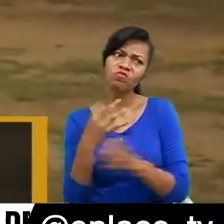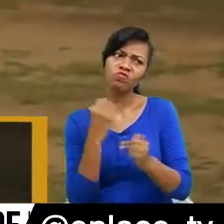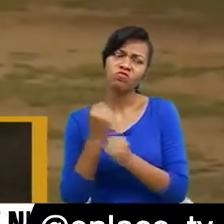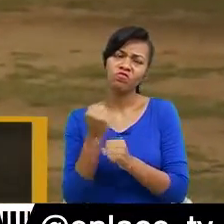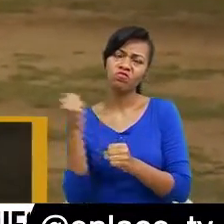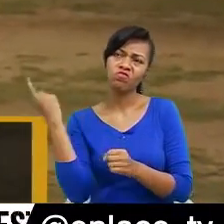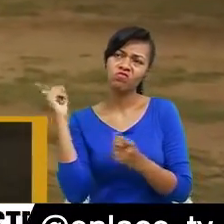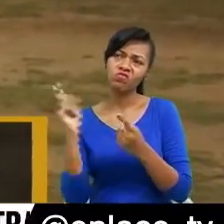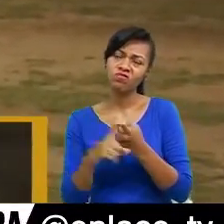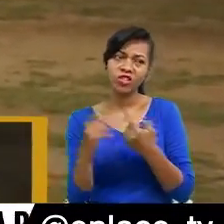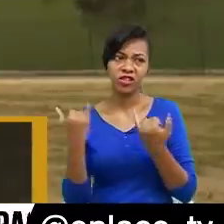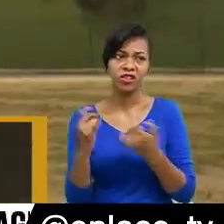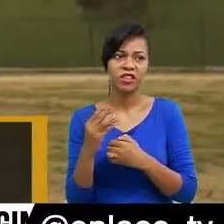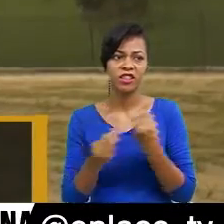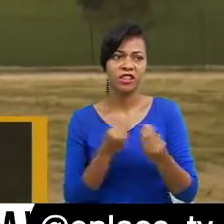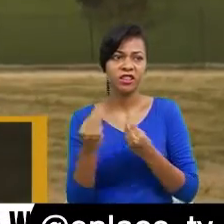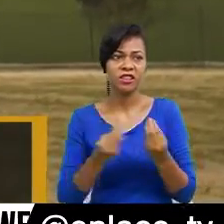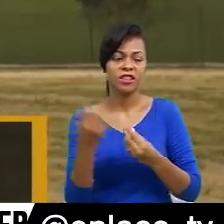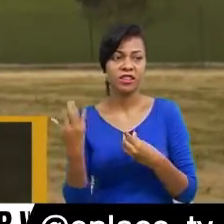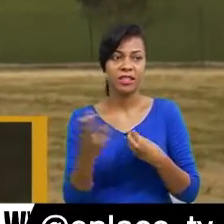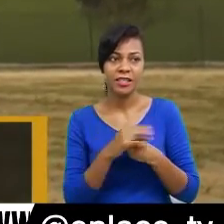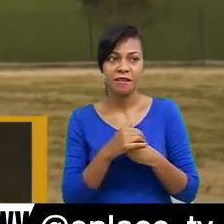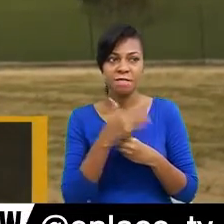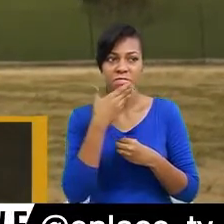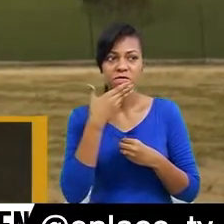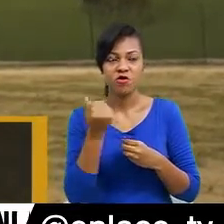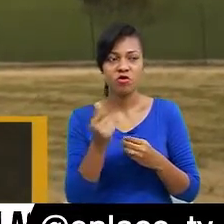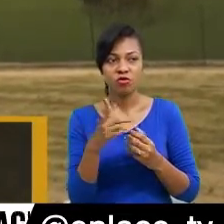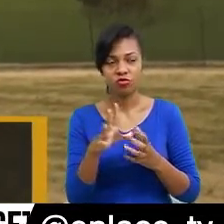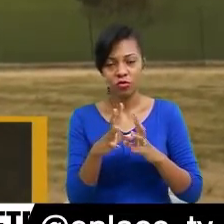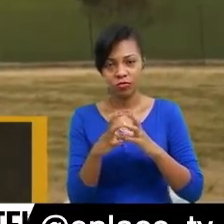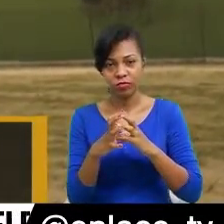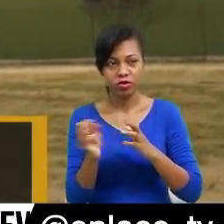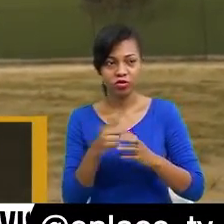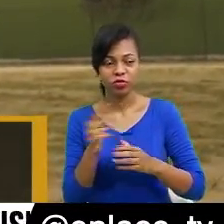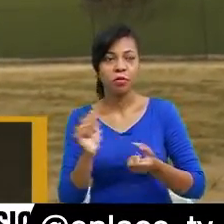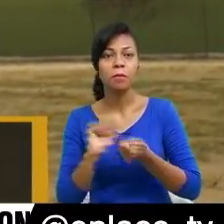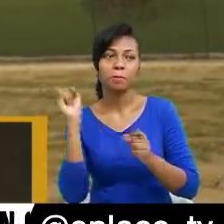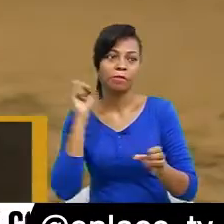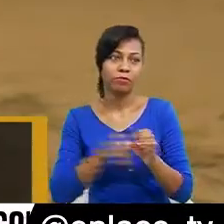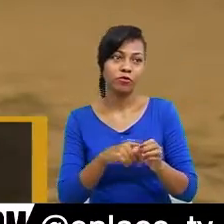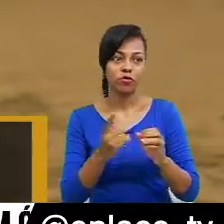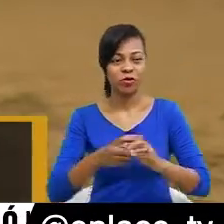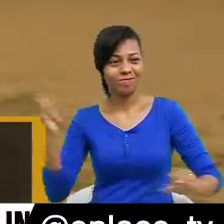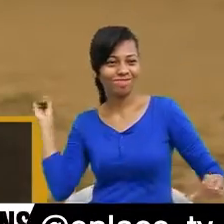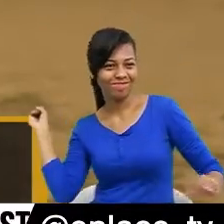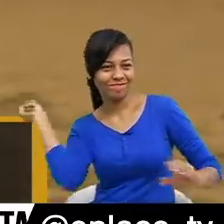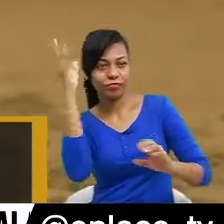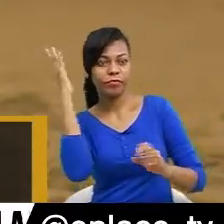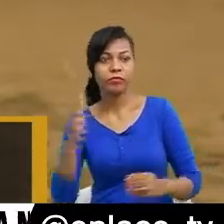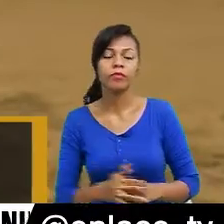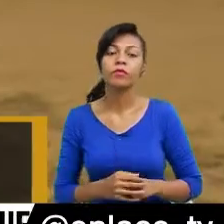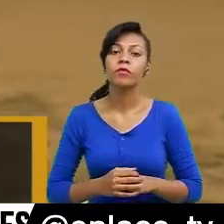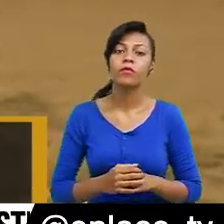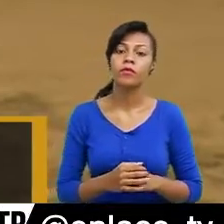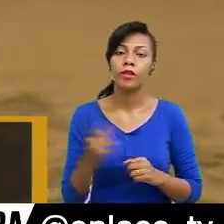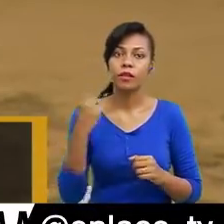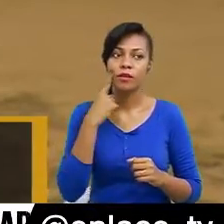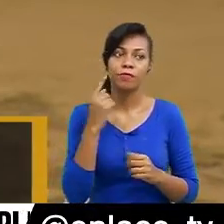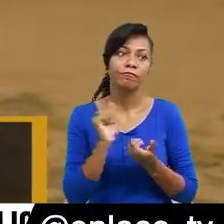deporte. Pasó de la pelota caliente a la pelota blanda y hoy hace parte de la escuela de lanzadores. Pues porque es el único deporte que